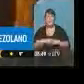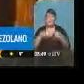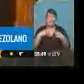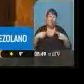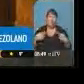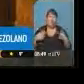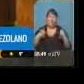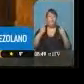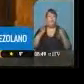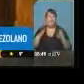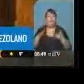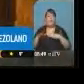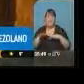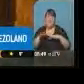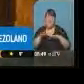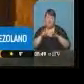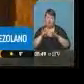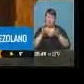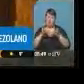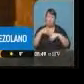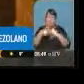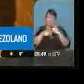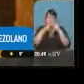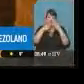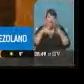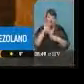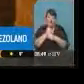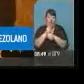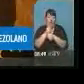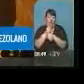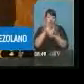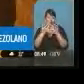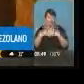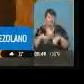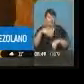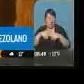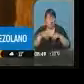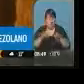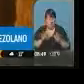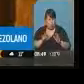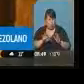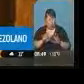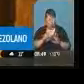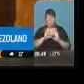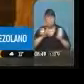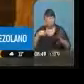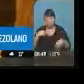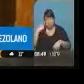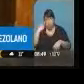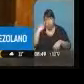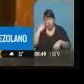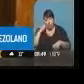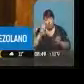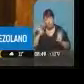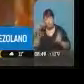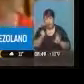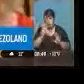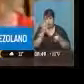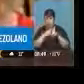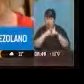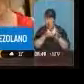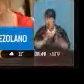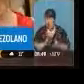noticia de una situación de normalidad en el funcionamiento del sistema electoral. Así que creemos que es un hecho